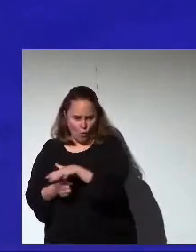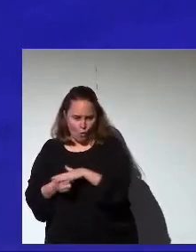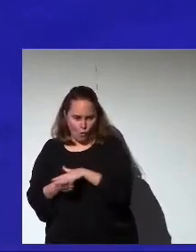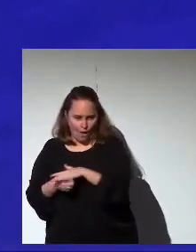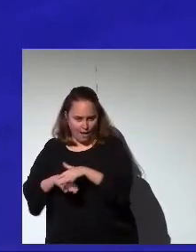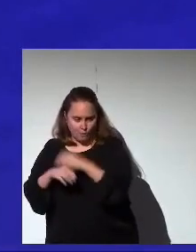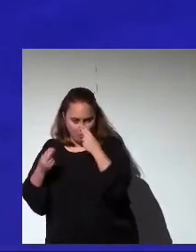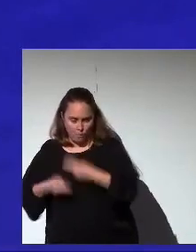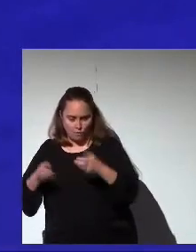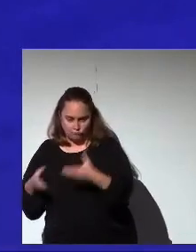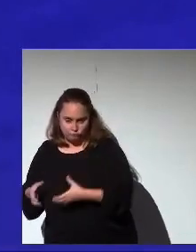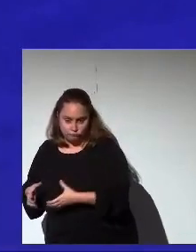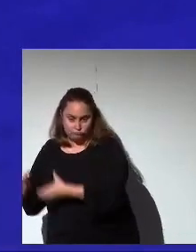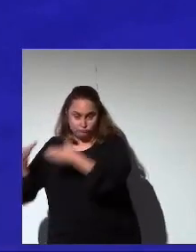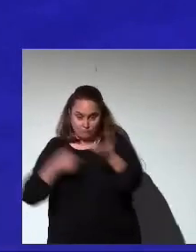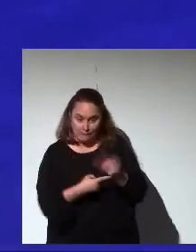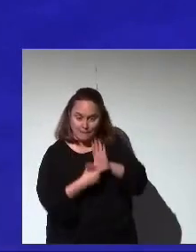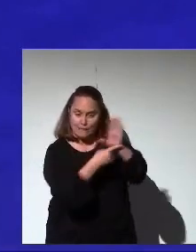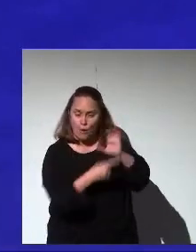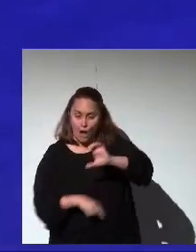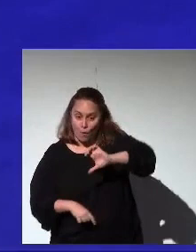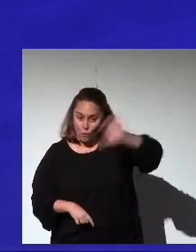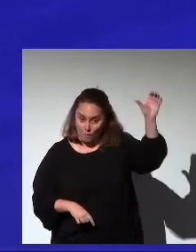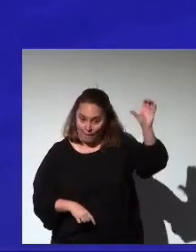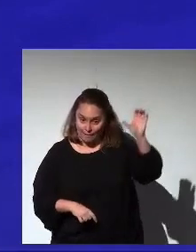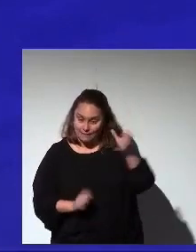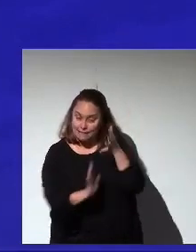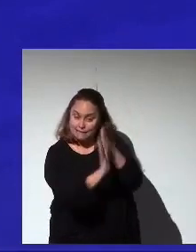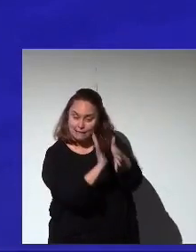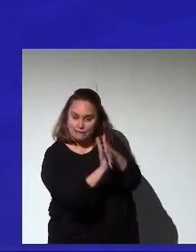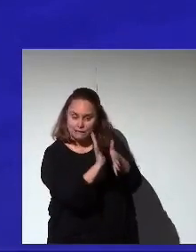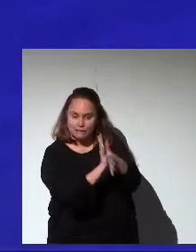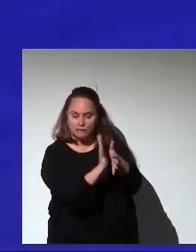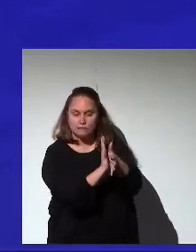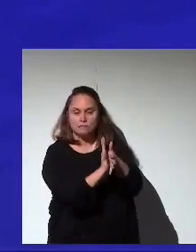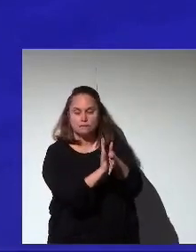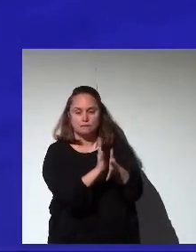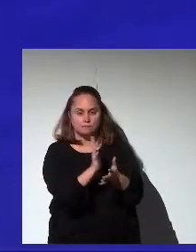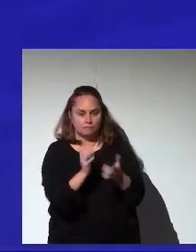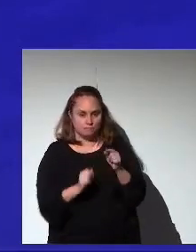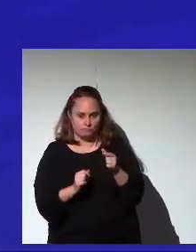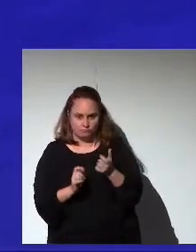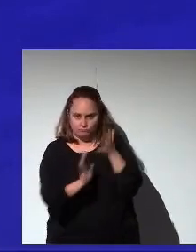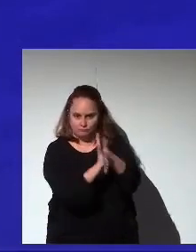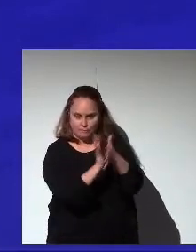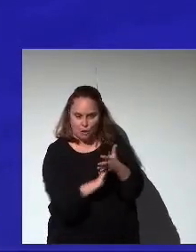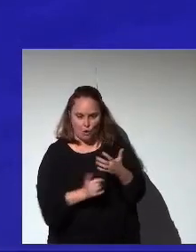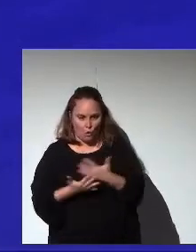peso otra serie de organismos en el cual, sin duda, el voluntariado es